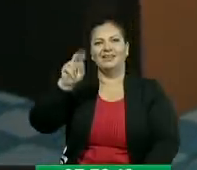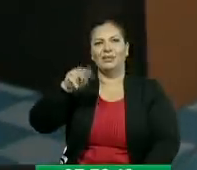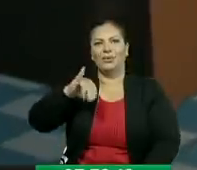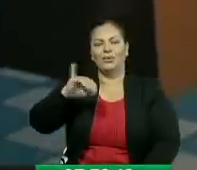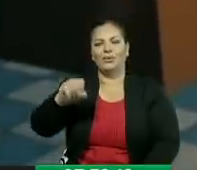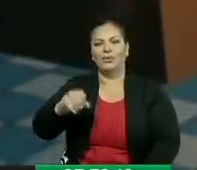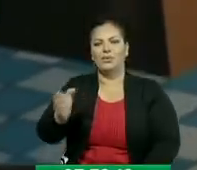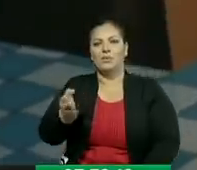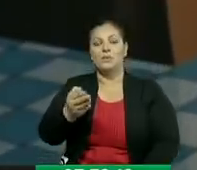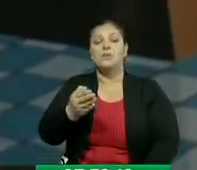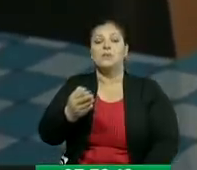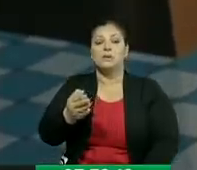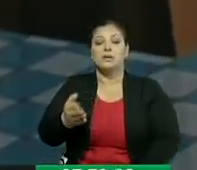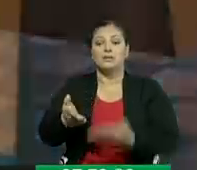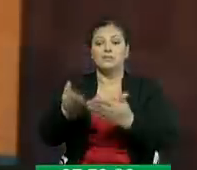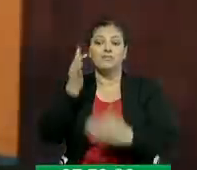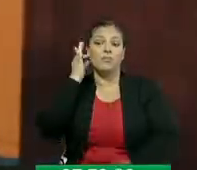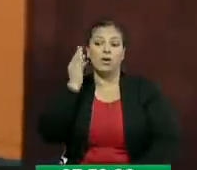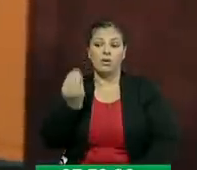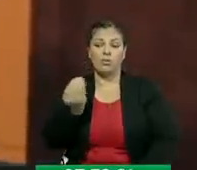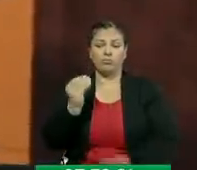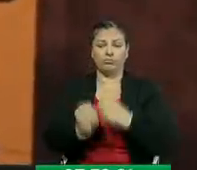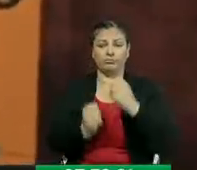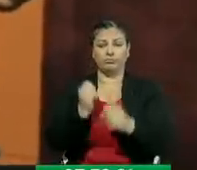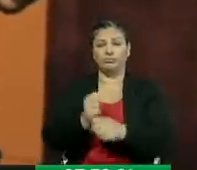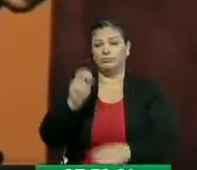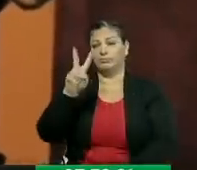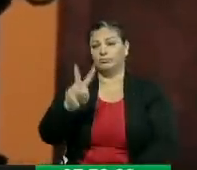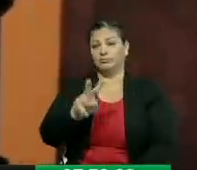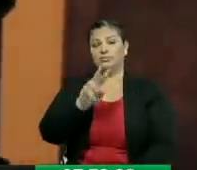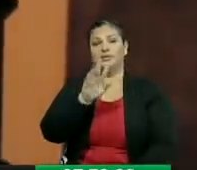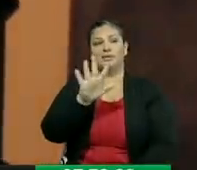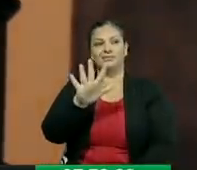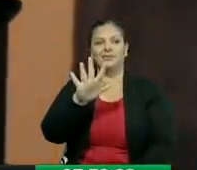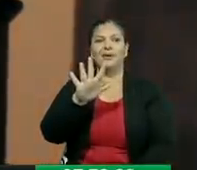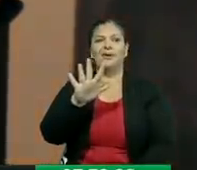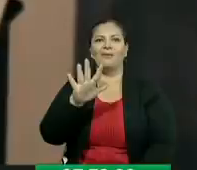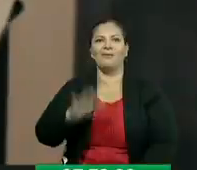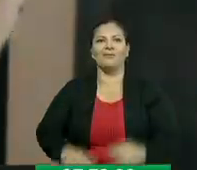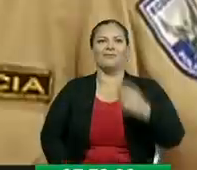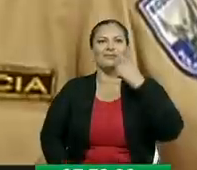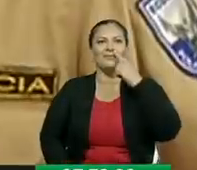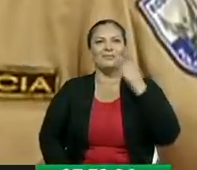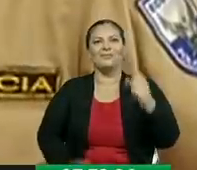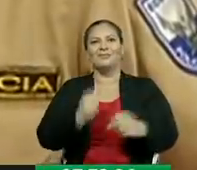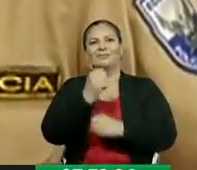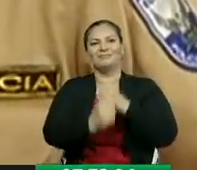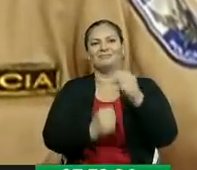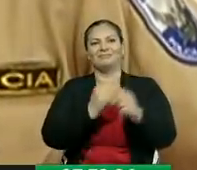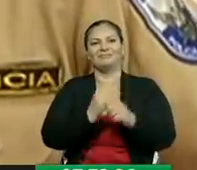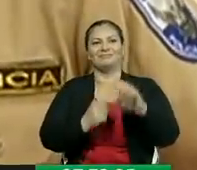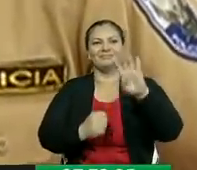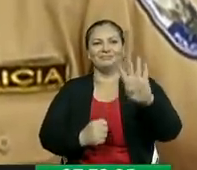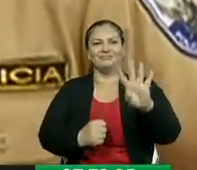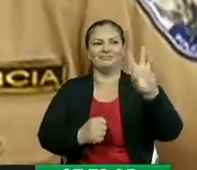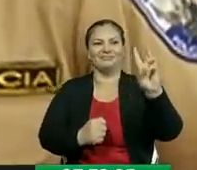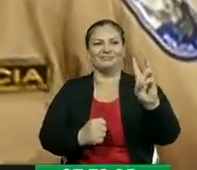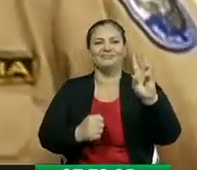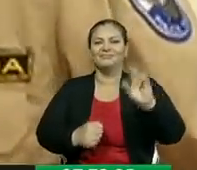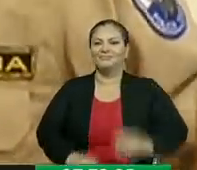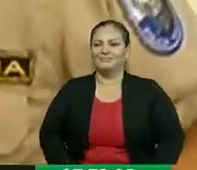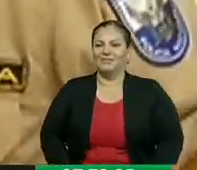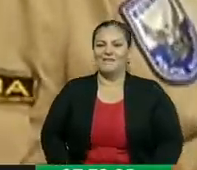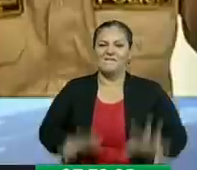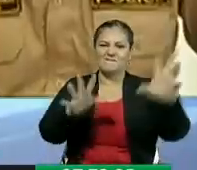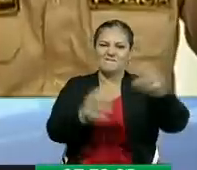fue atacada por su actual conviviente de 46 años de edad. Había sido agredida físicamente con un arma cortopunzante, un